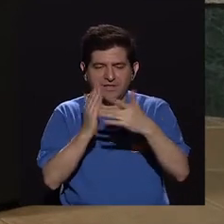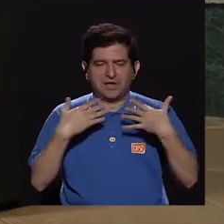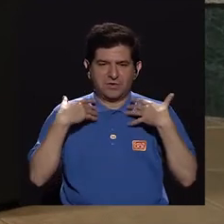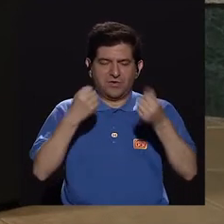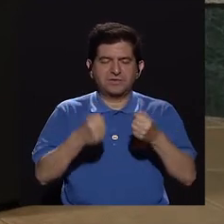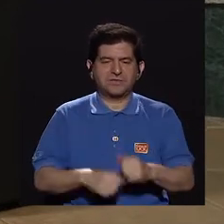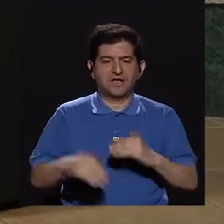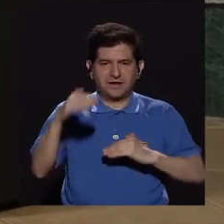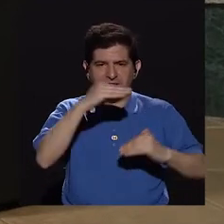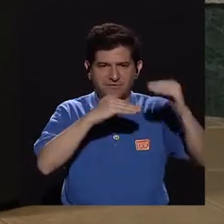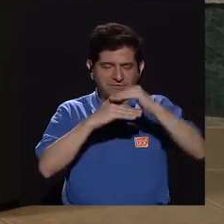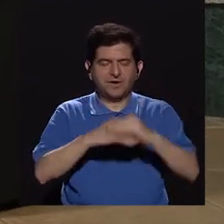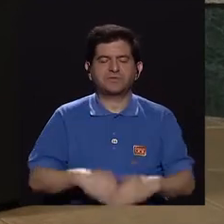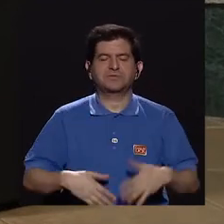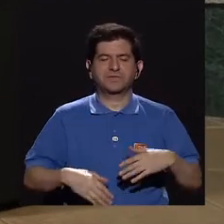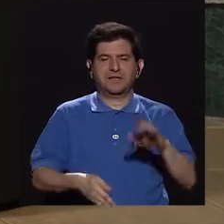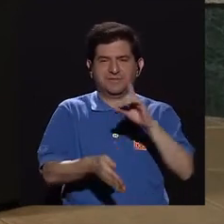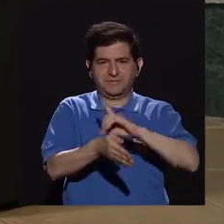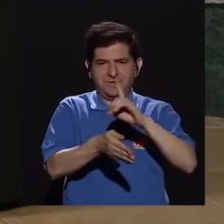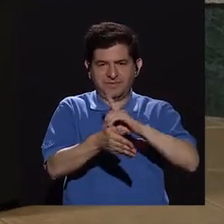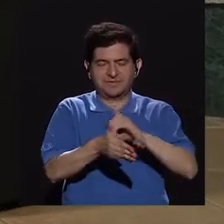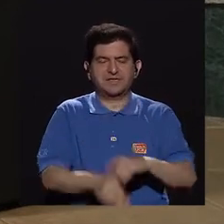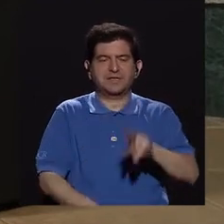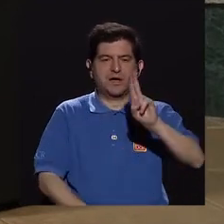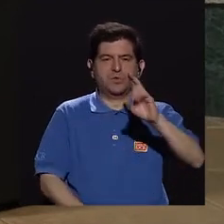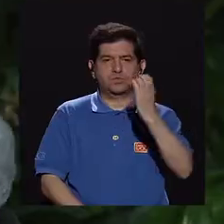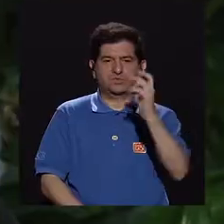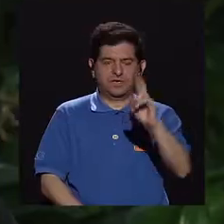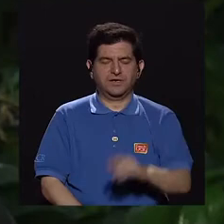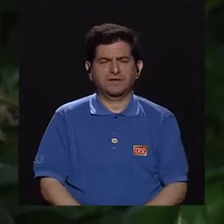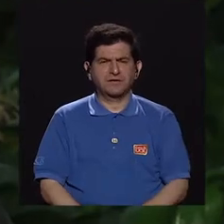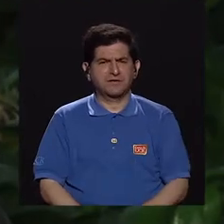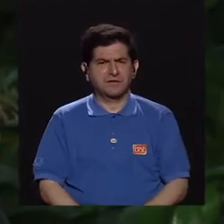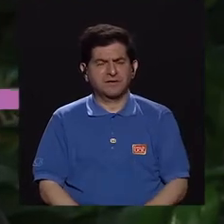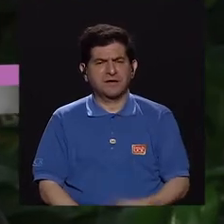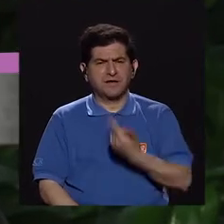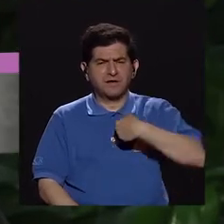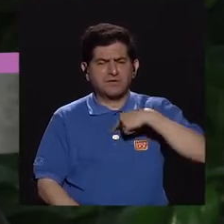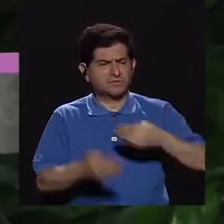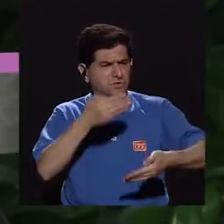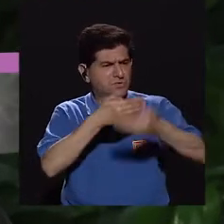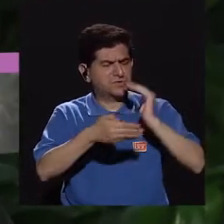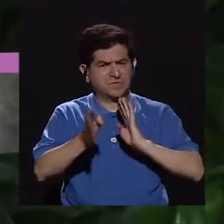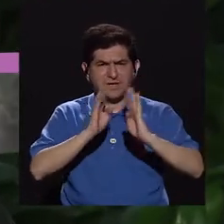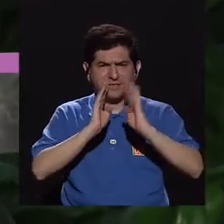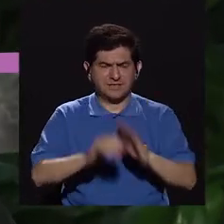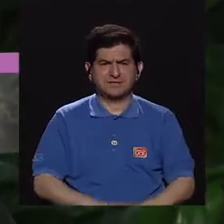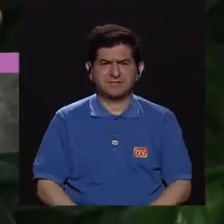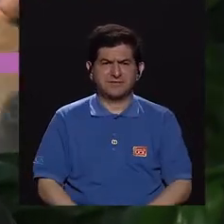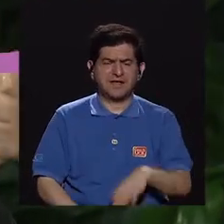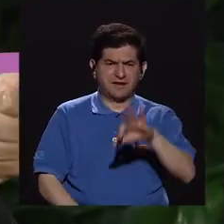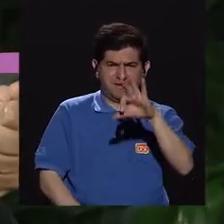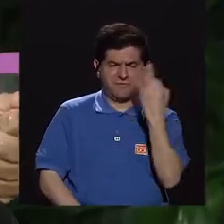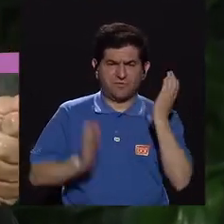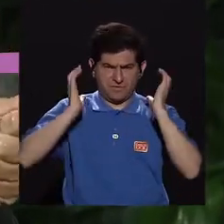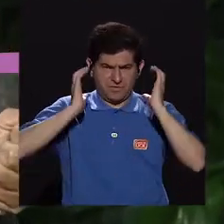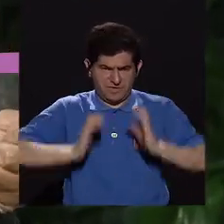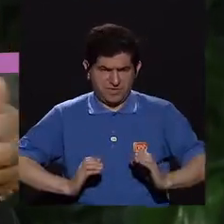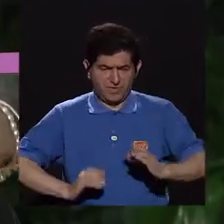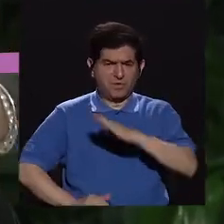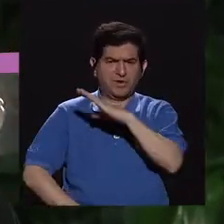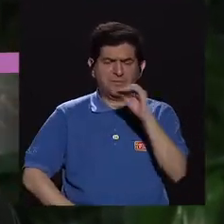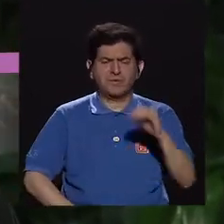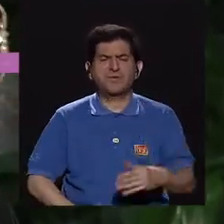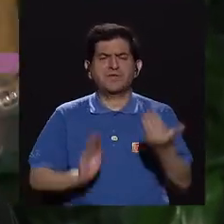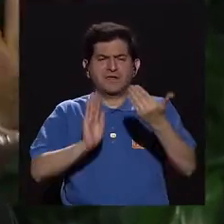Salud de la Facultad de Medicina de nuestra Universidad de Costa Rica. Eddie, conversábamos acerca de esto de las